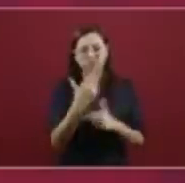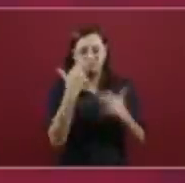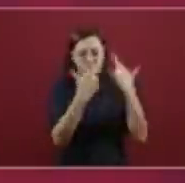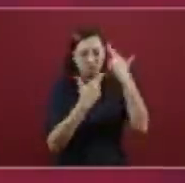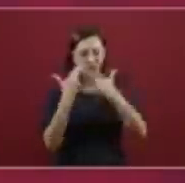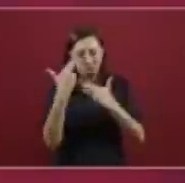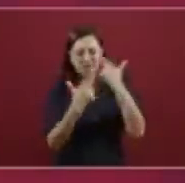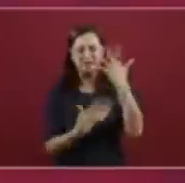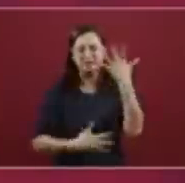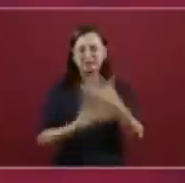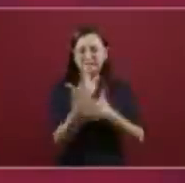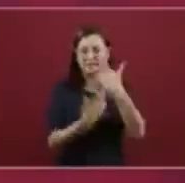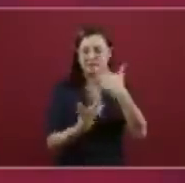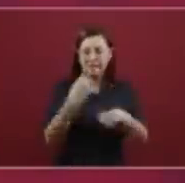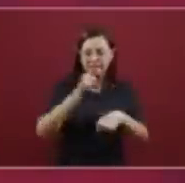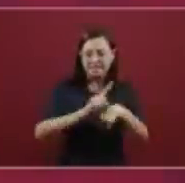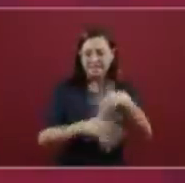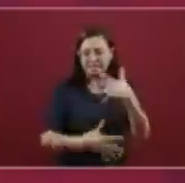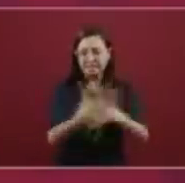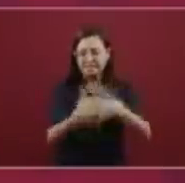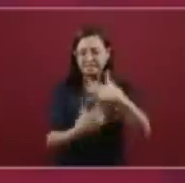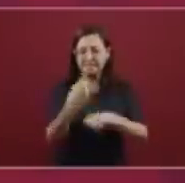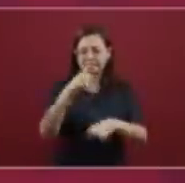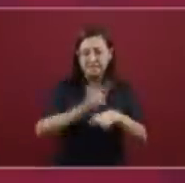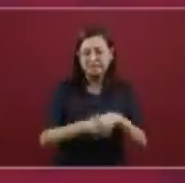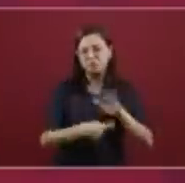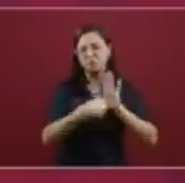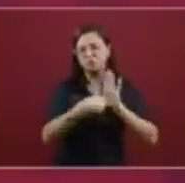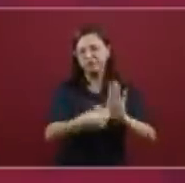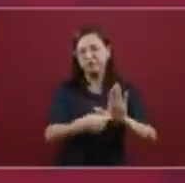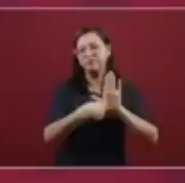días para que se